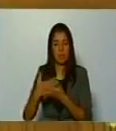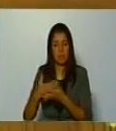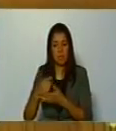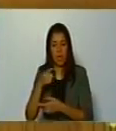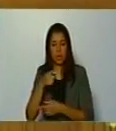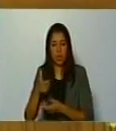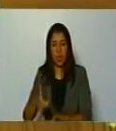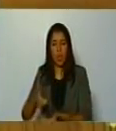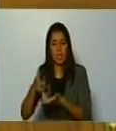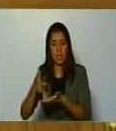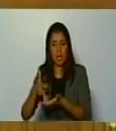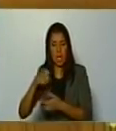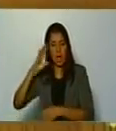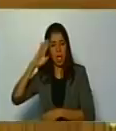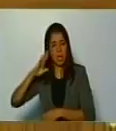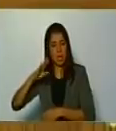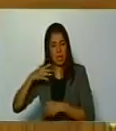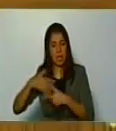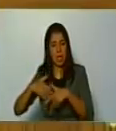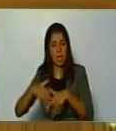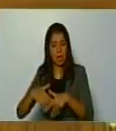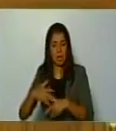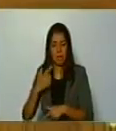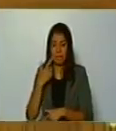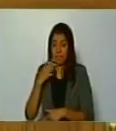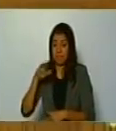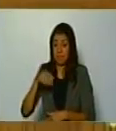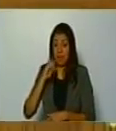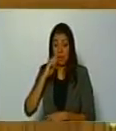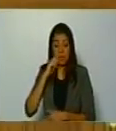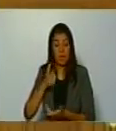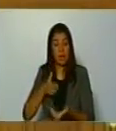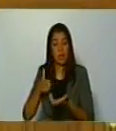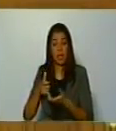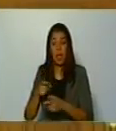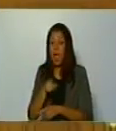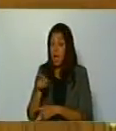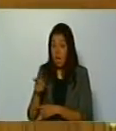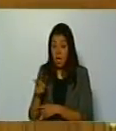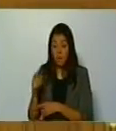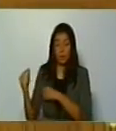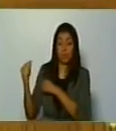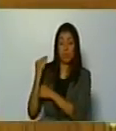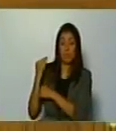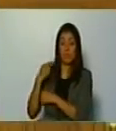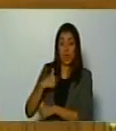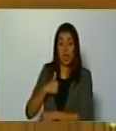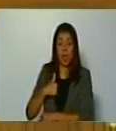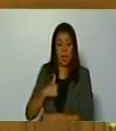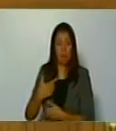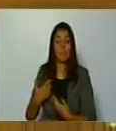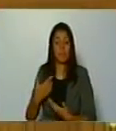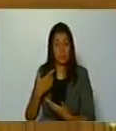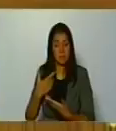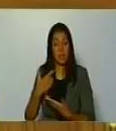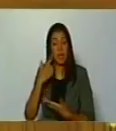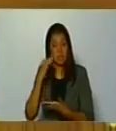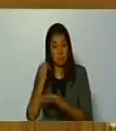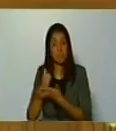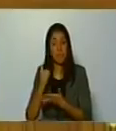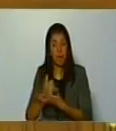de guerra. Yo en mi vida he disparado una pistola de agua, pero ya ellos tenían eso allí bien documentado. Yo